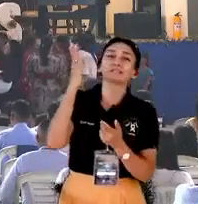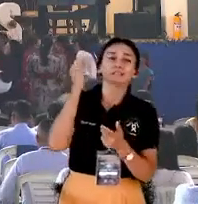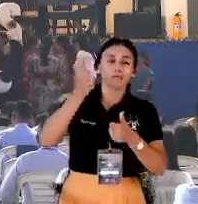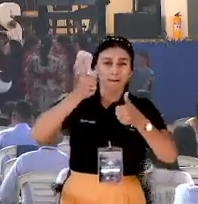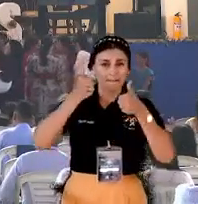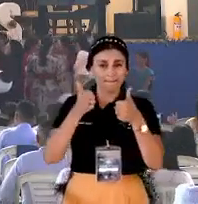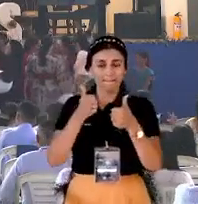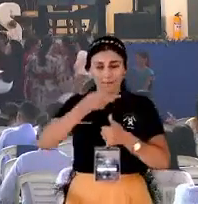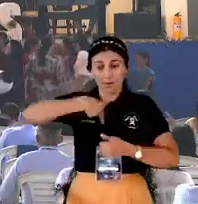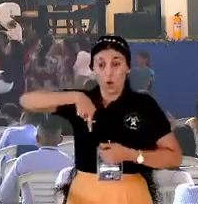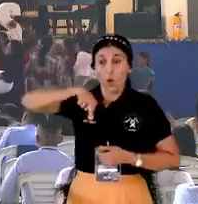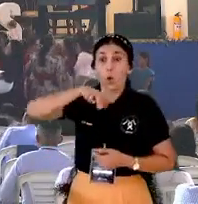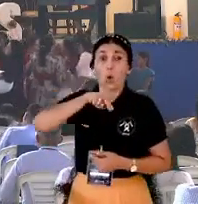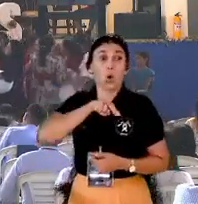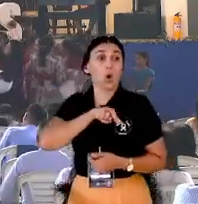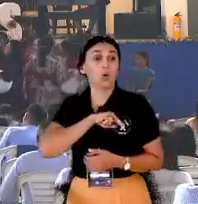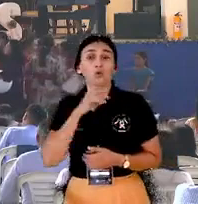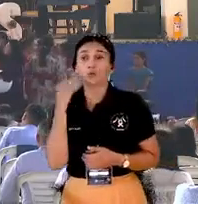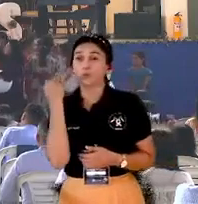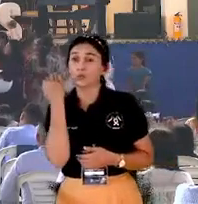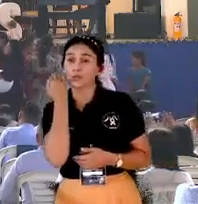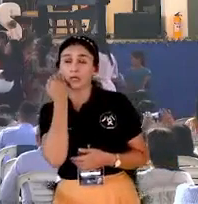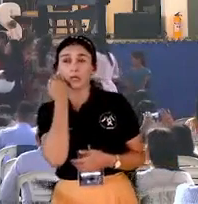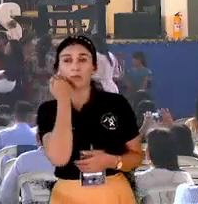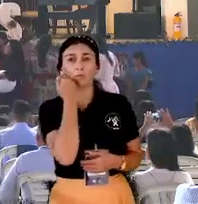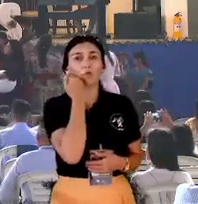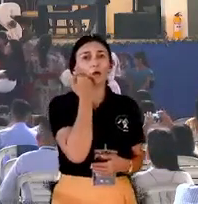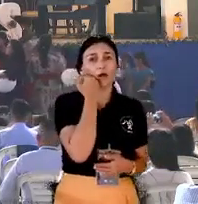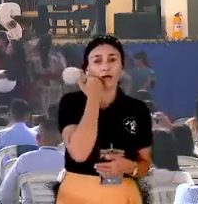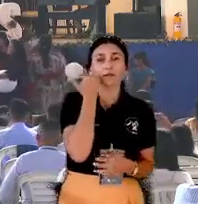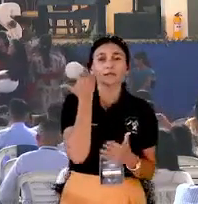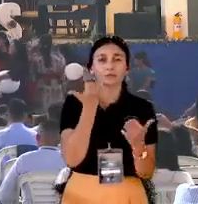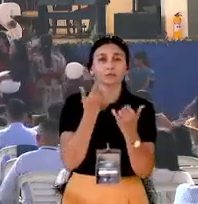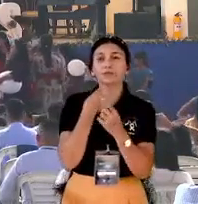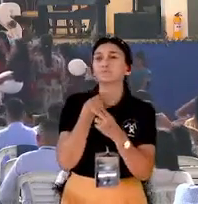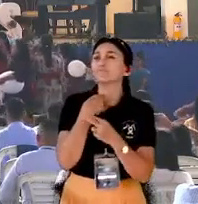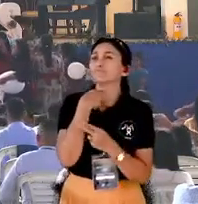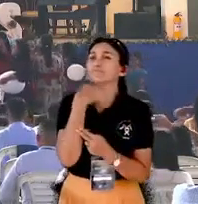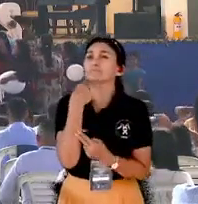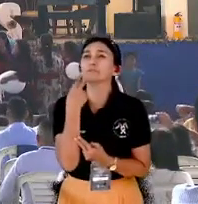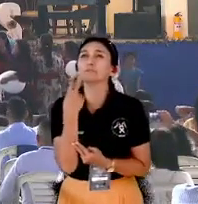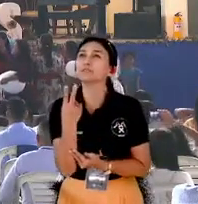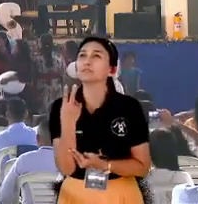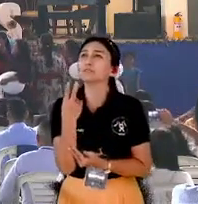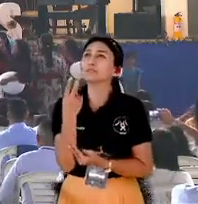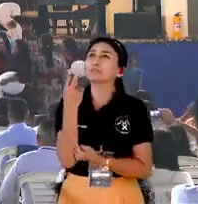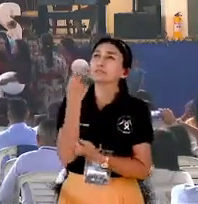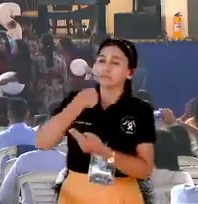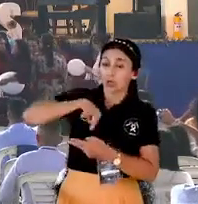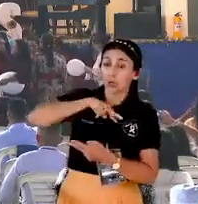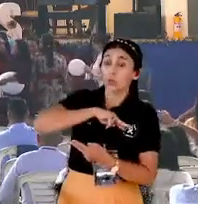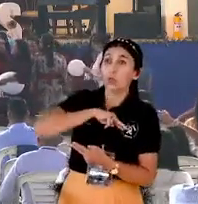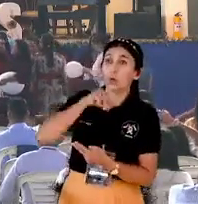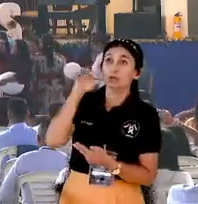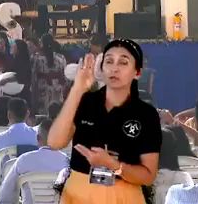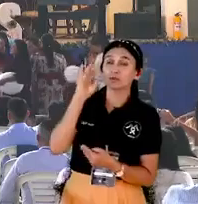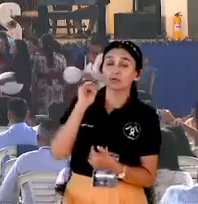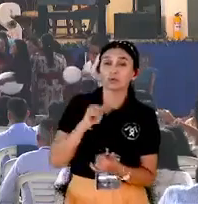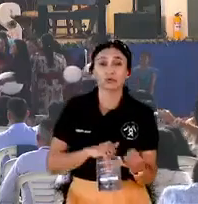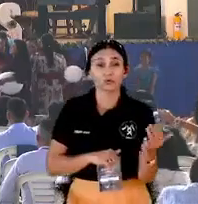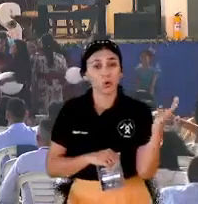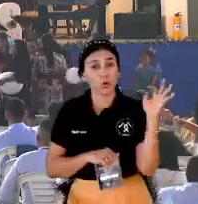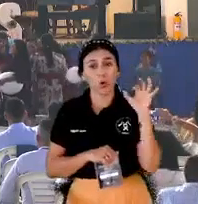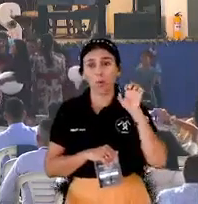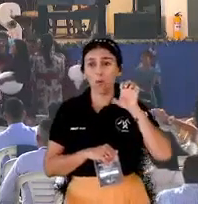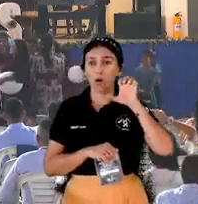con nosotras. Hoy podemos decir que nuestro Dios, como a Eva, nos ha dado